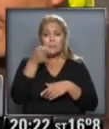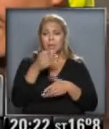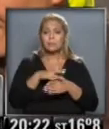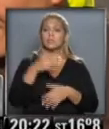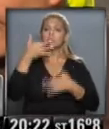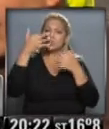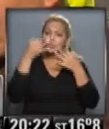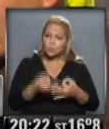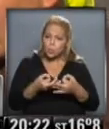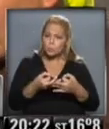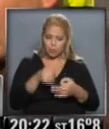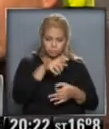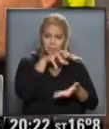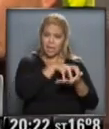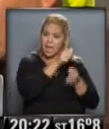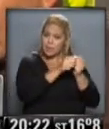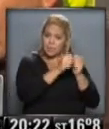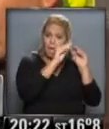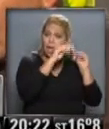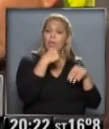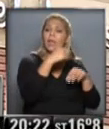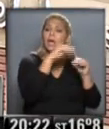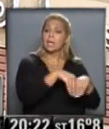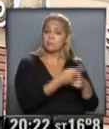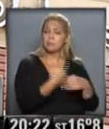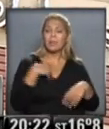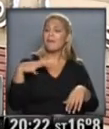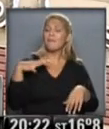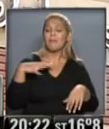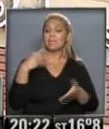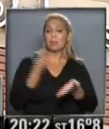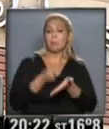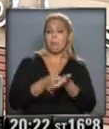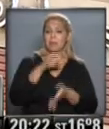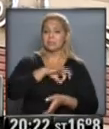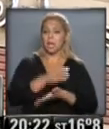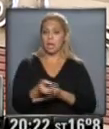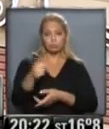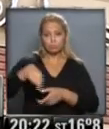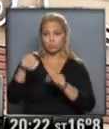la quiebra, porque bueno, nos deban el salario pro concursal a nosotros y le debe hacer que dore.